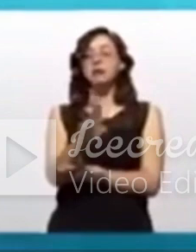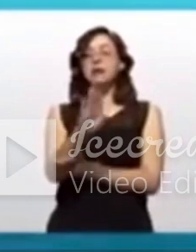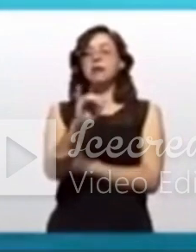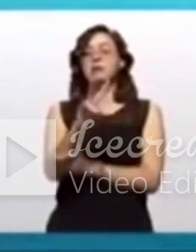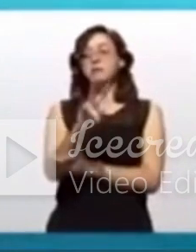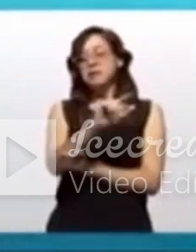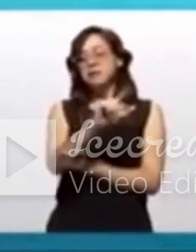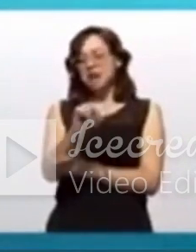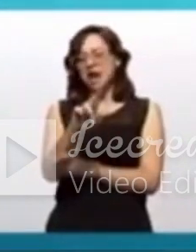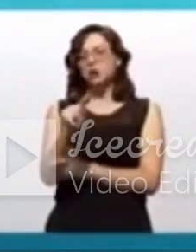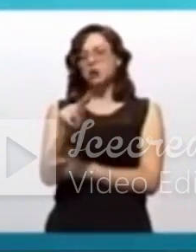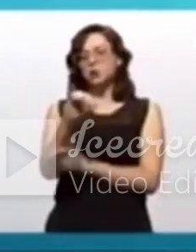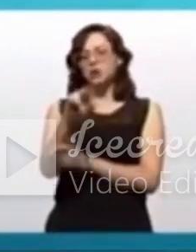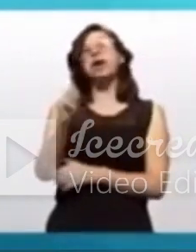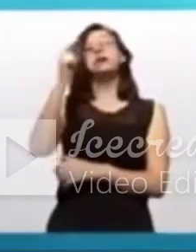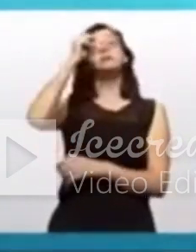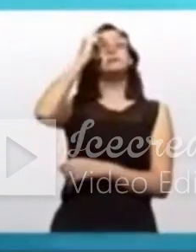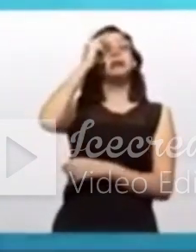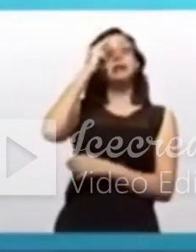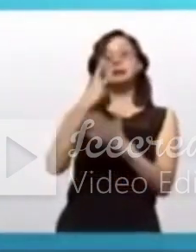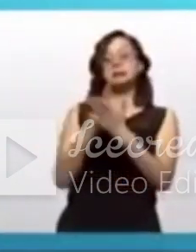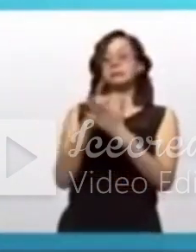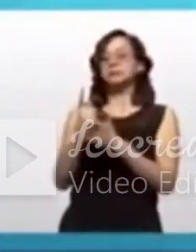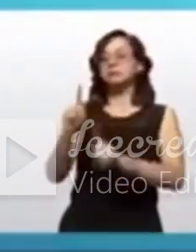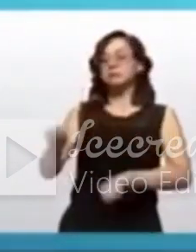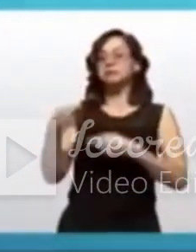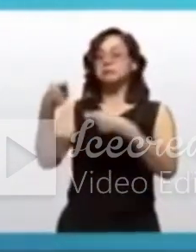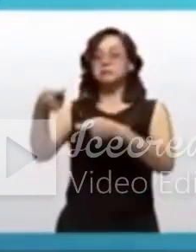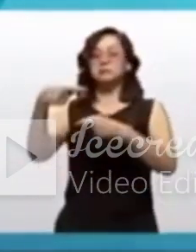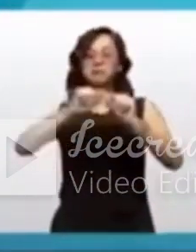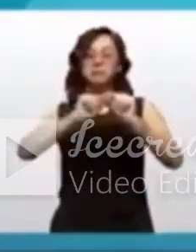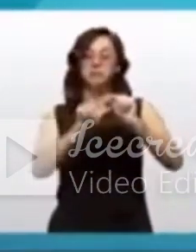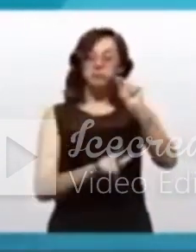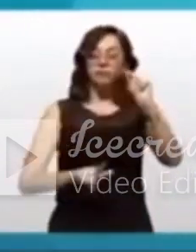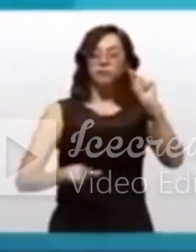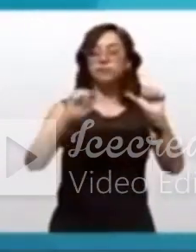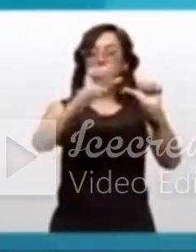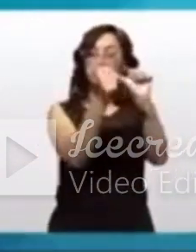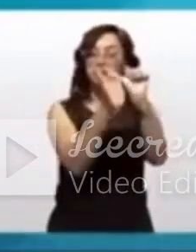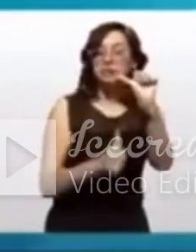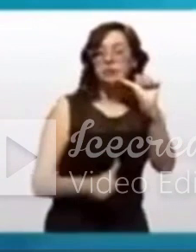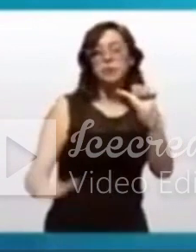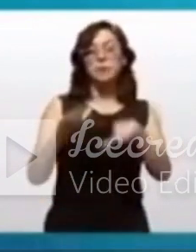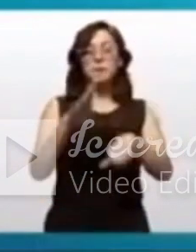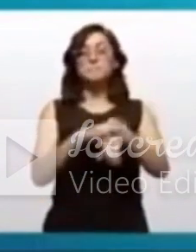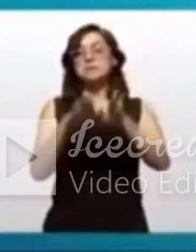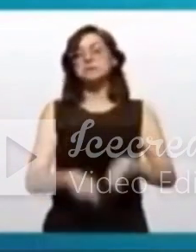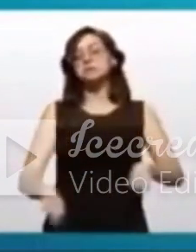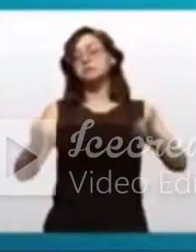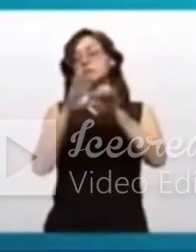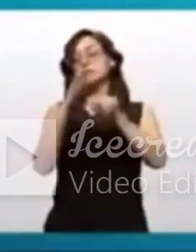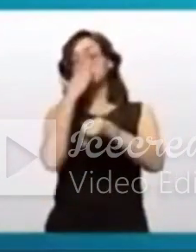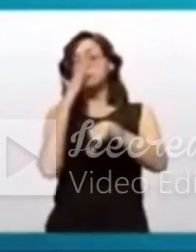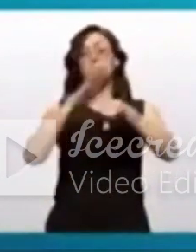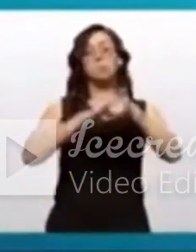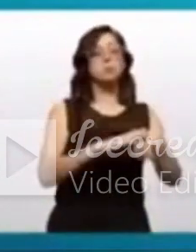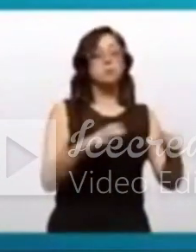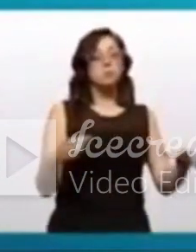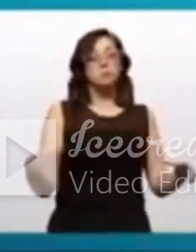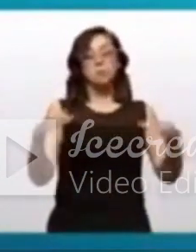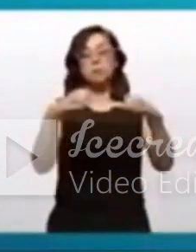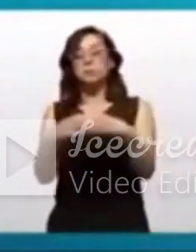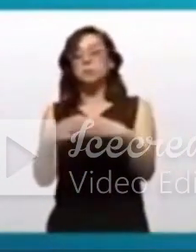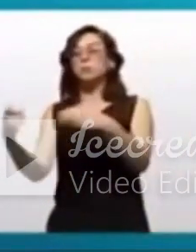Artes, mientras en México terminaba de gestarse una de las generaciones de artistas más emblemática y prolífica, compuesta por